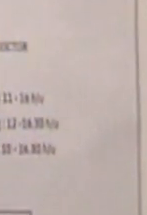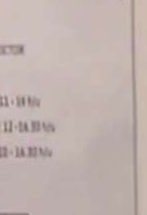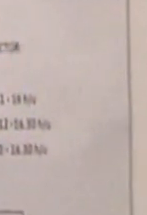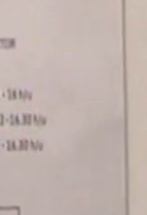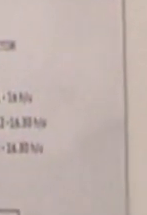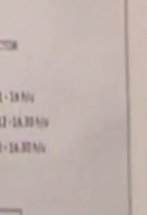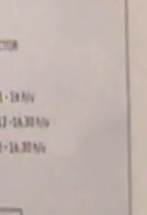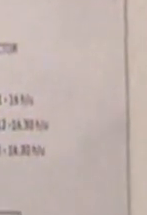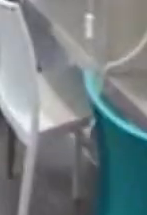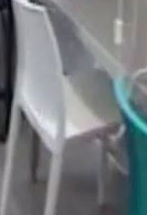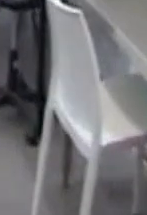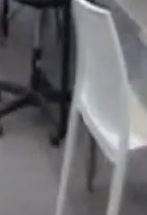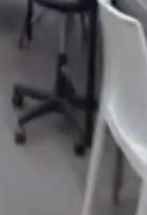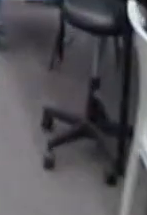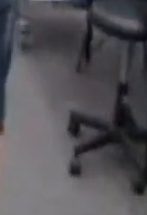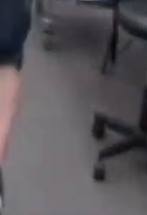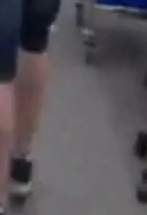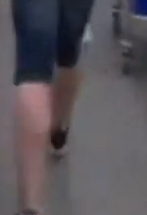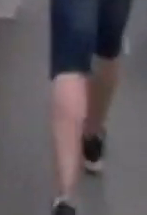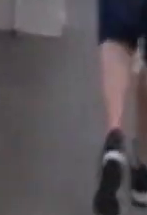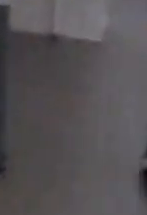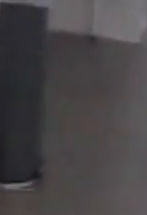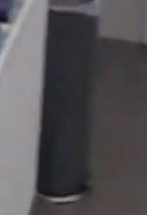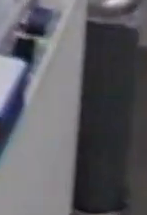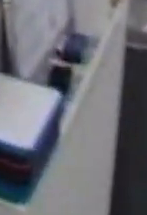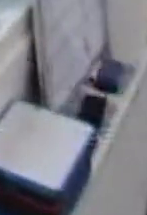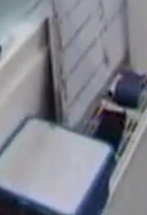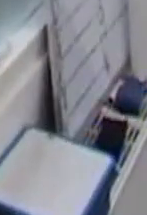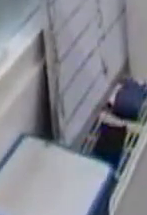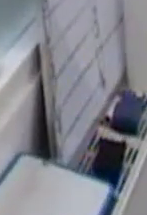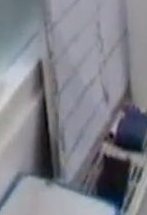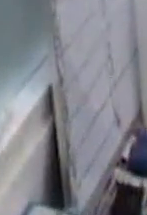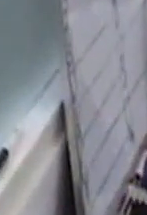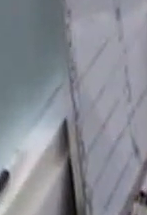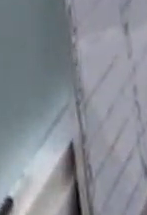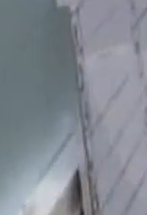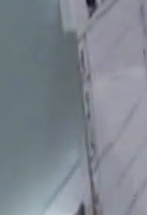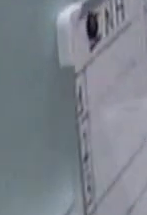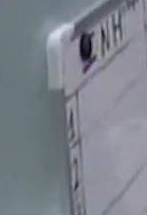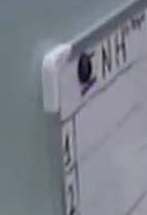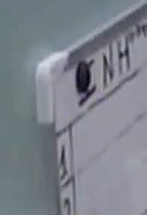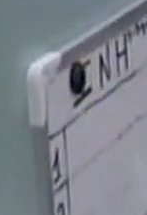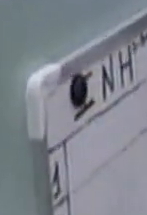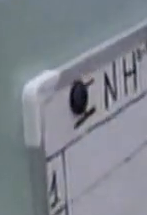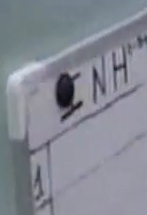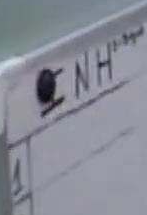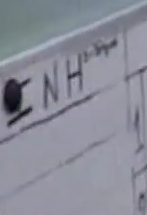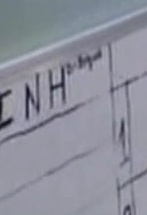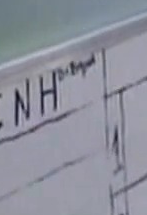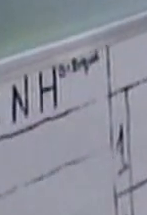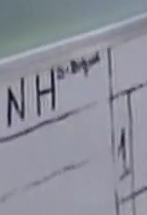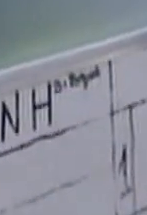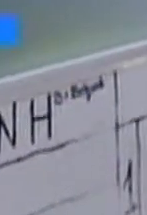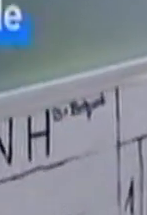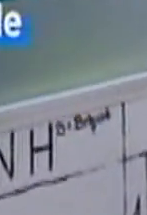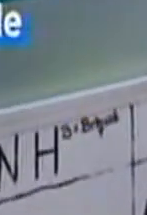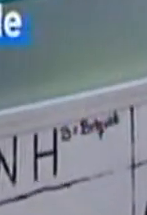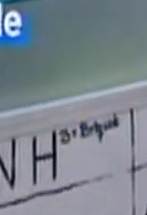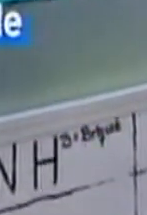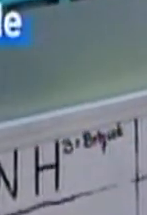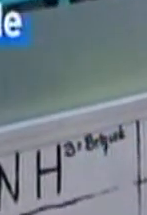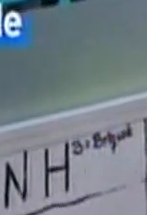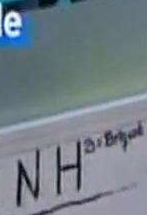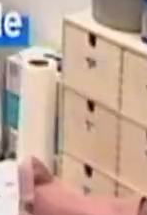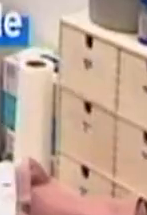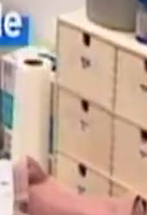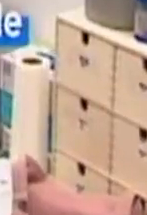eso significa adicción, algo que según el informe necesitaría mucha más atención. En esta sala de consumo de drogas en Bruselas, Bélgica,